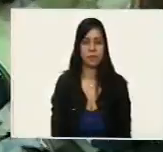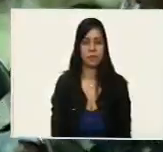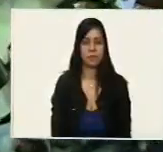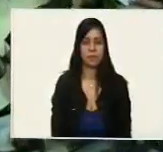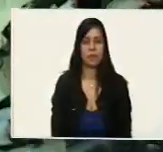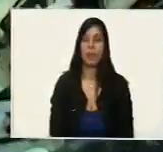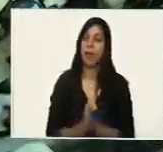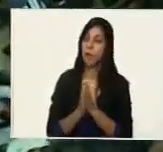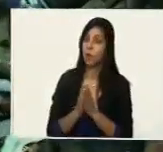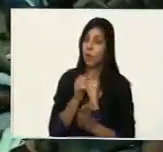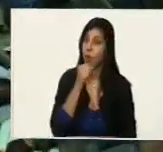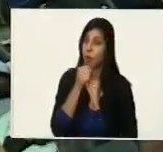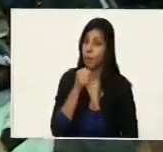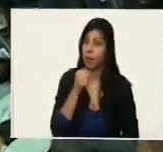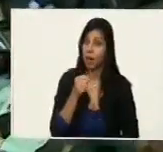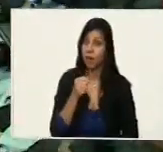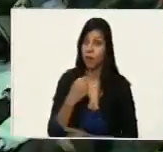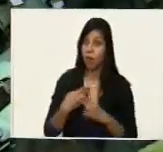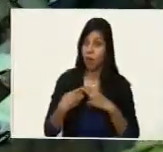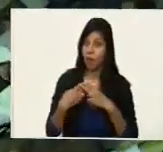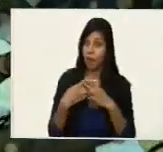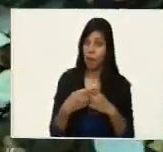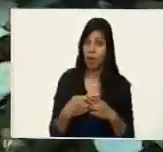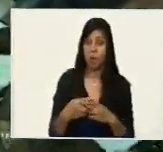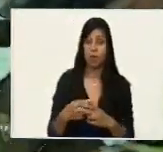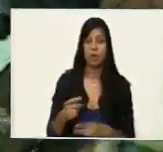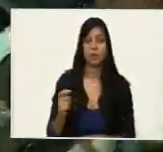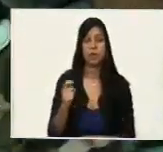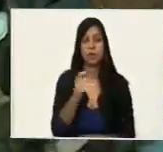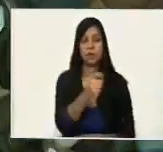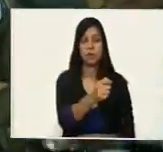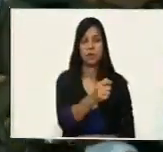El micrófono, le prestamos este de aquí.